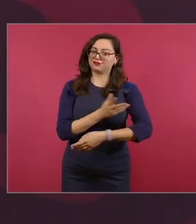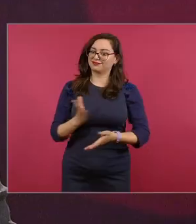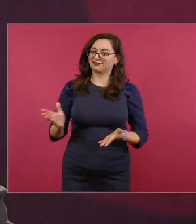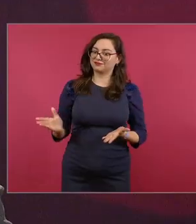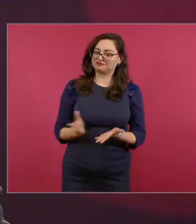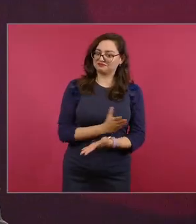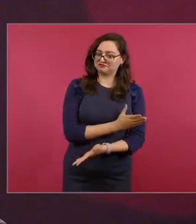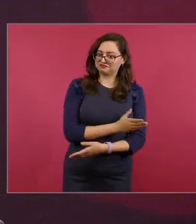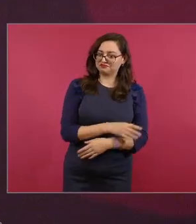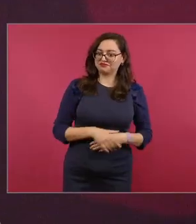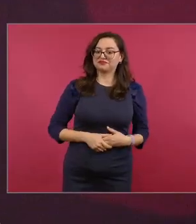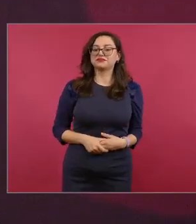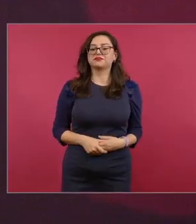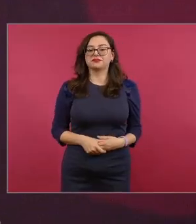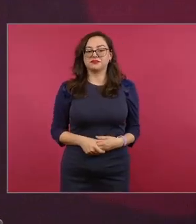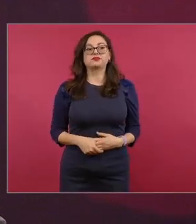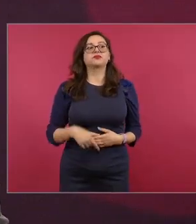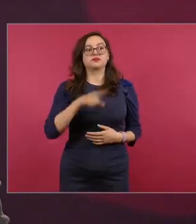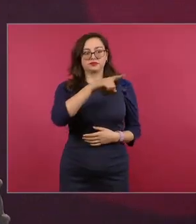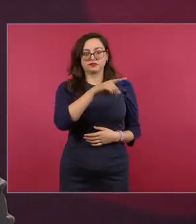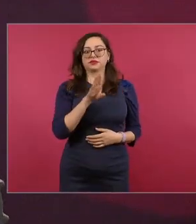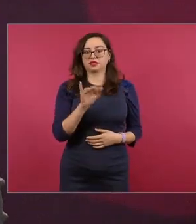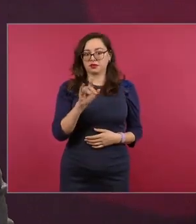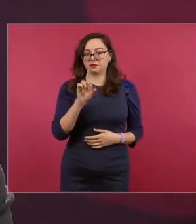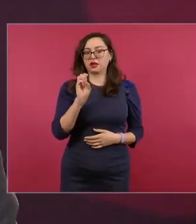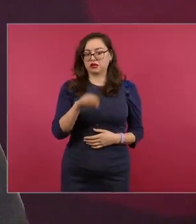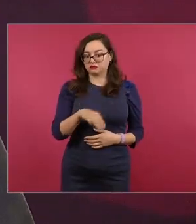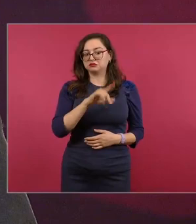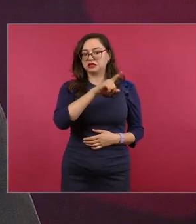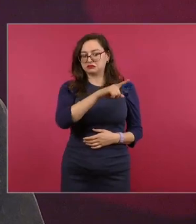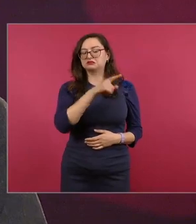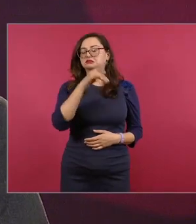Entonces, él coincide de que hay que atender las causas de la migración,